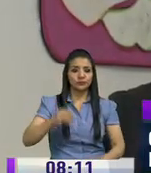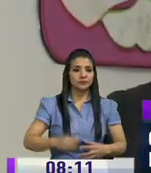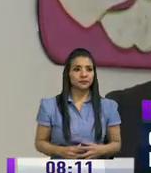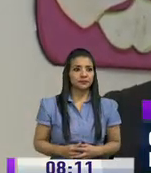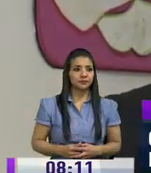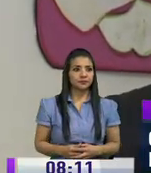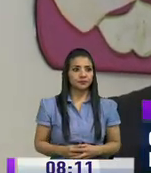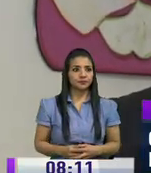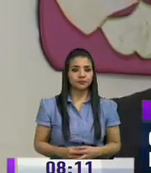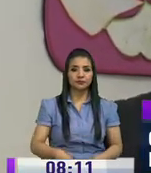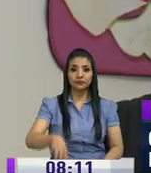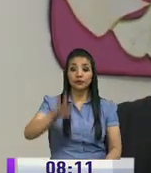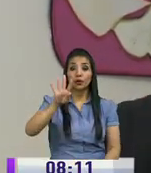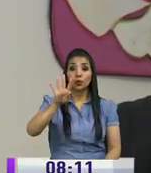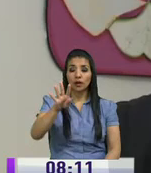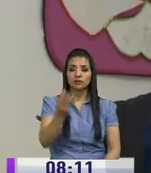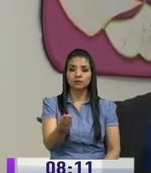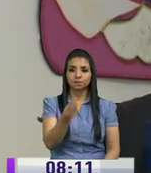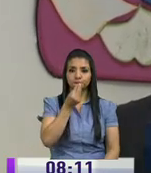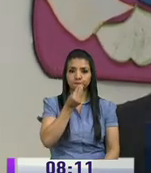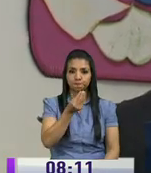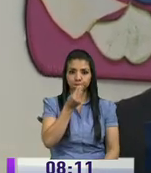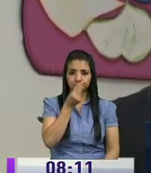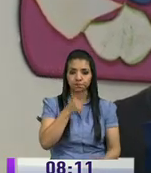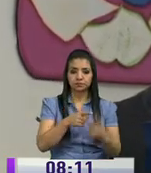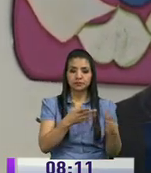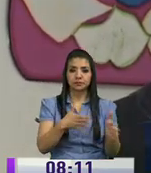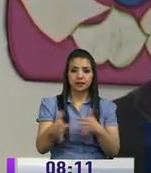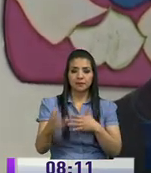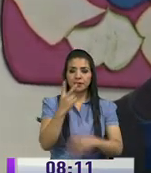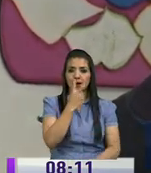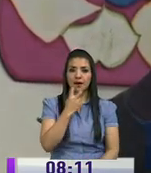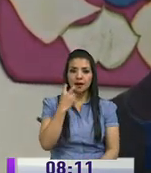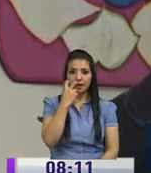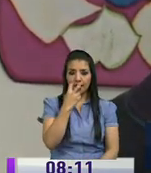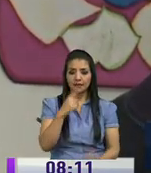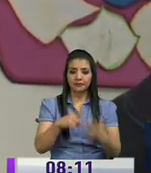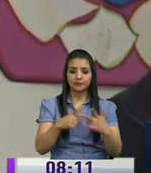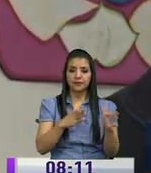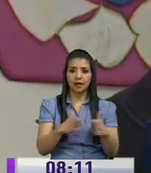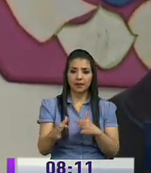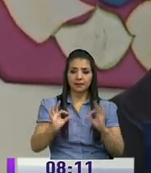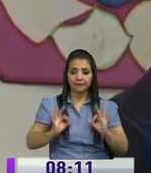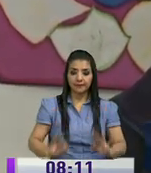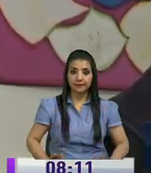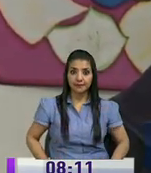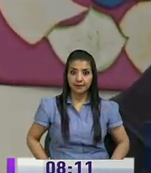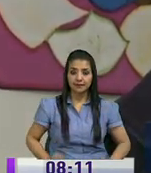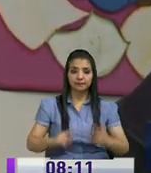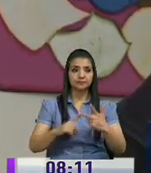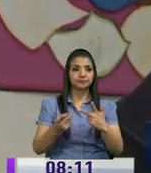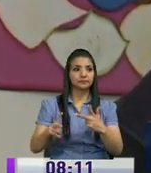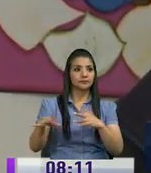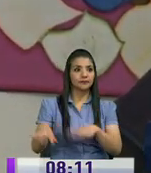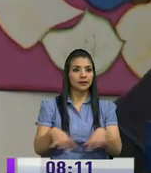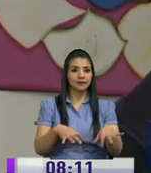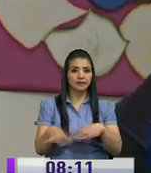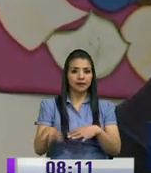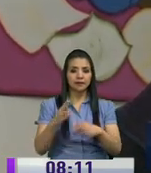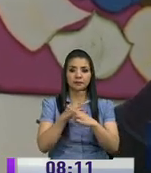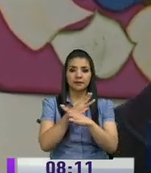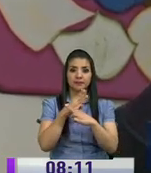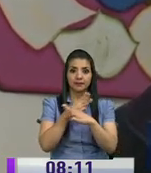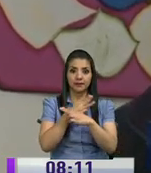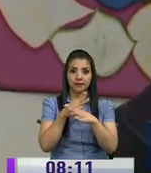recibir 4 momentos de alimentación, terapia de lenguaje, terapia física, tendrán actividades